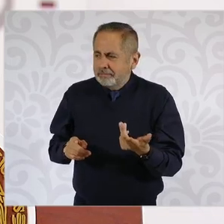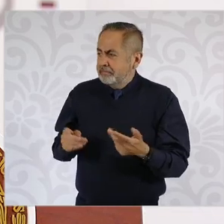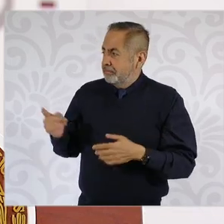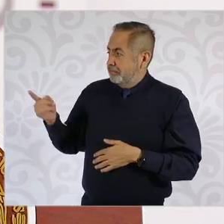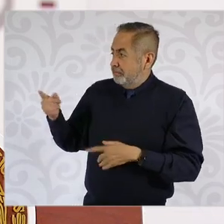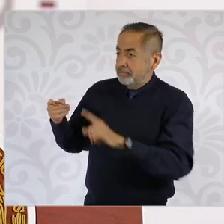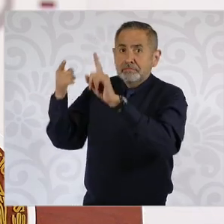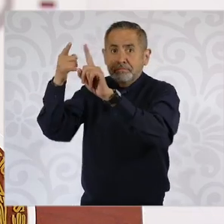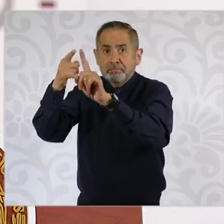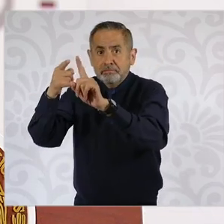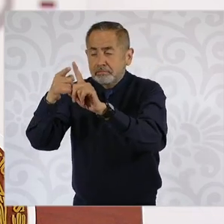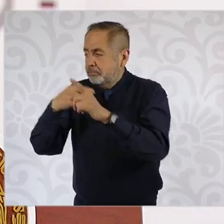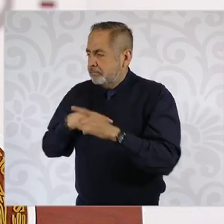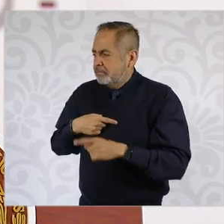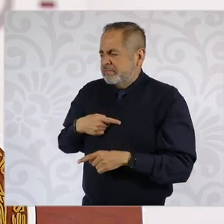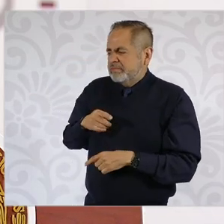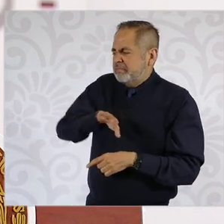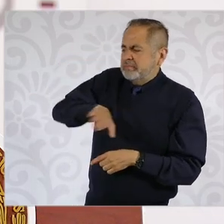tergiversando